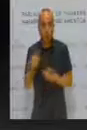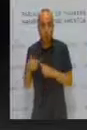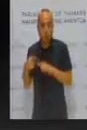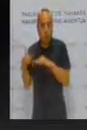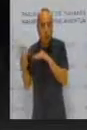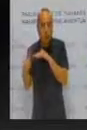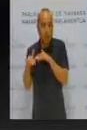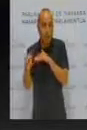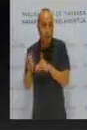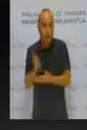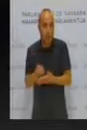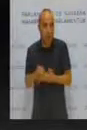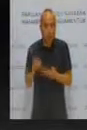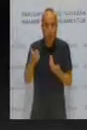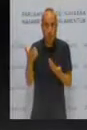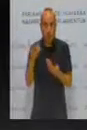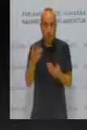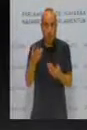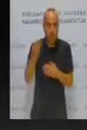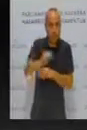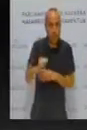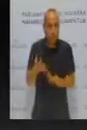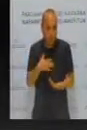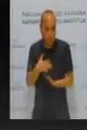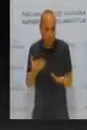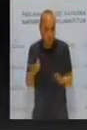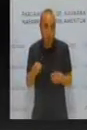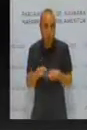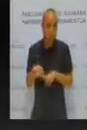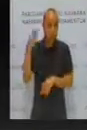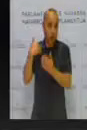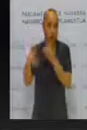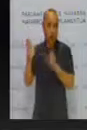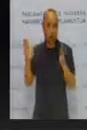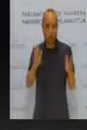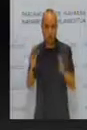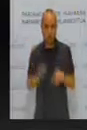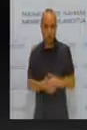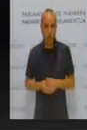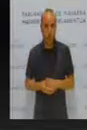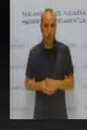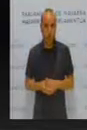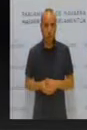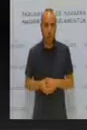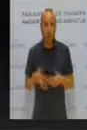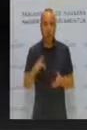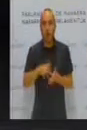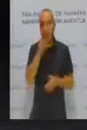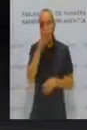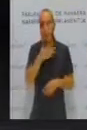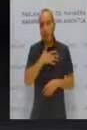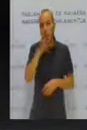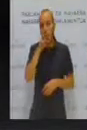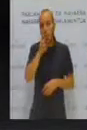pagar, evidentemente, como ocurrió en aquellos años. Estamos, por lo tanto, señorías, en mayo del 2018